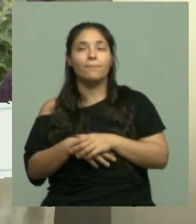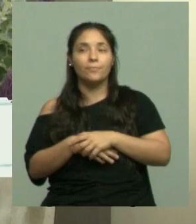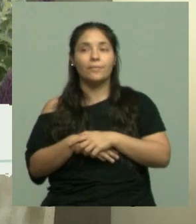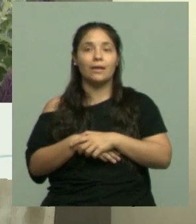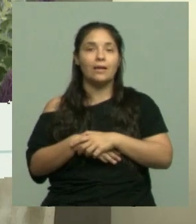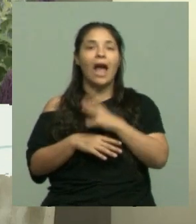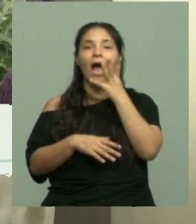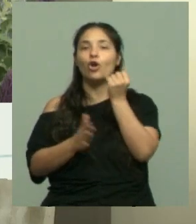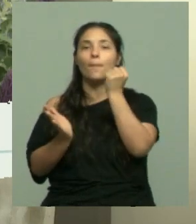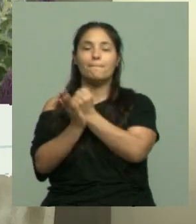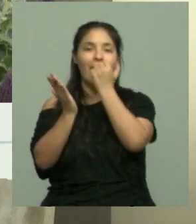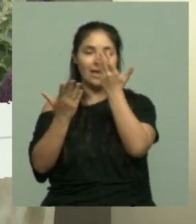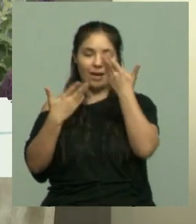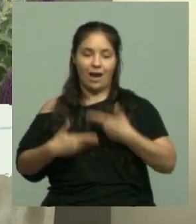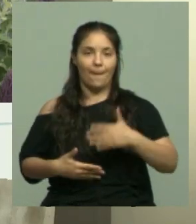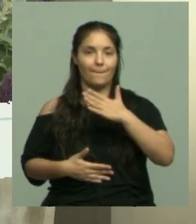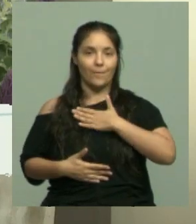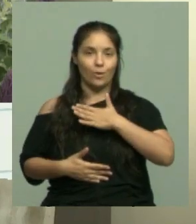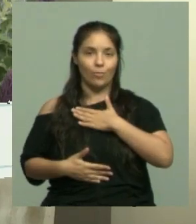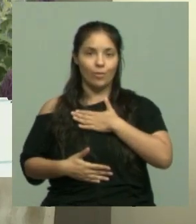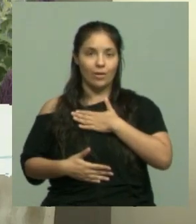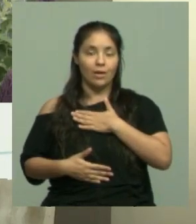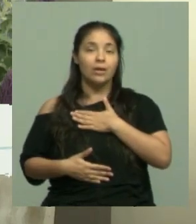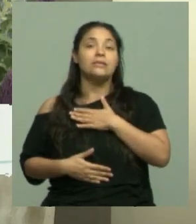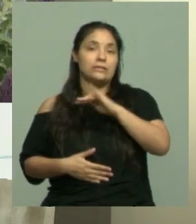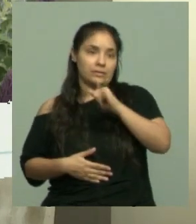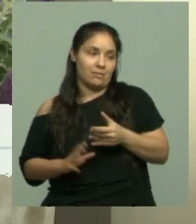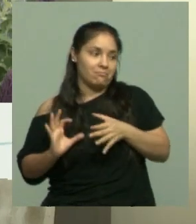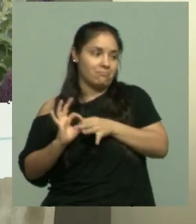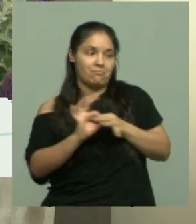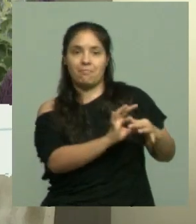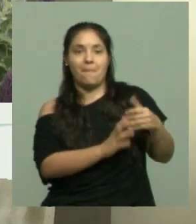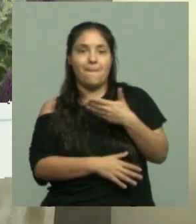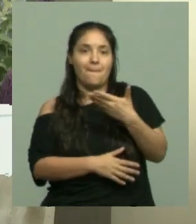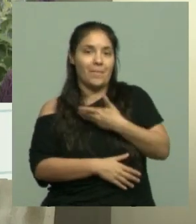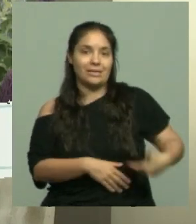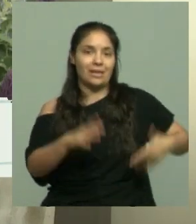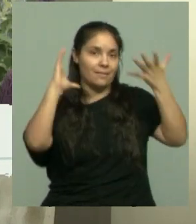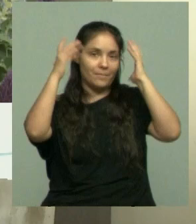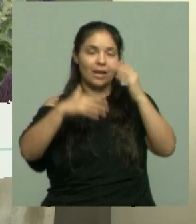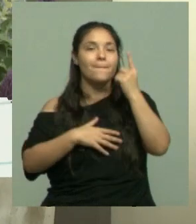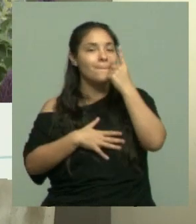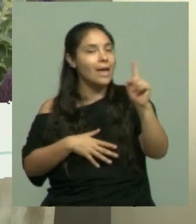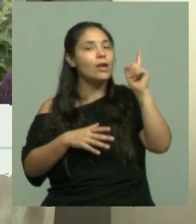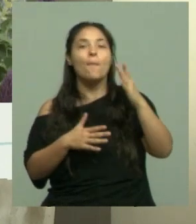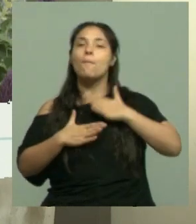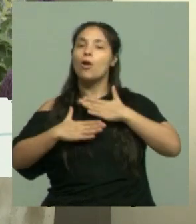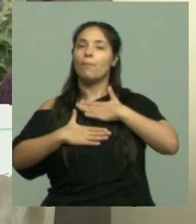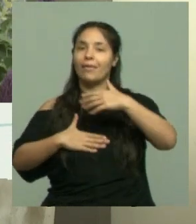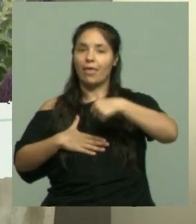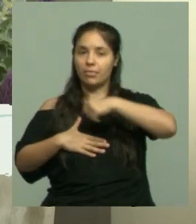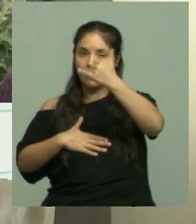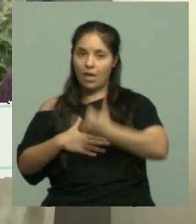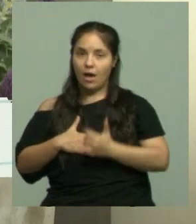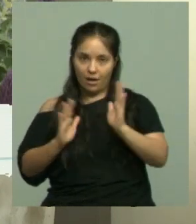una impronta la cual sea lo más alineada al presidente Javier Milei, pero con una entidad propia, ¿sí? De hecho,